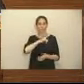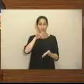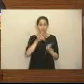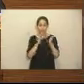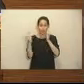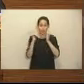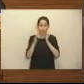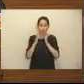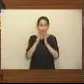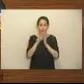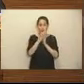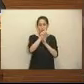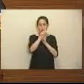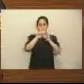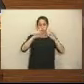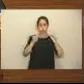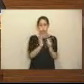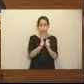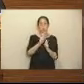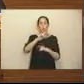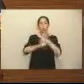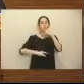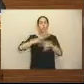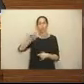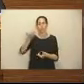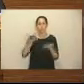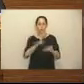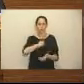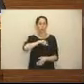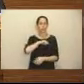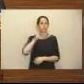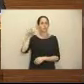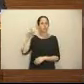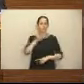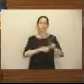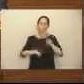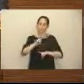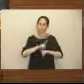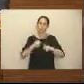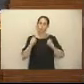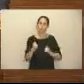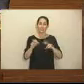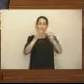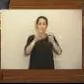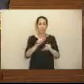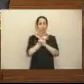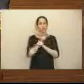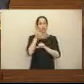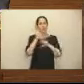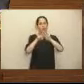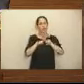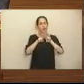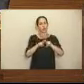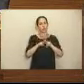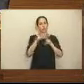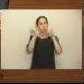tiempo que en el conjunto del país. Y ese es uno de nuestros grandes problemas. Y dentro del desempleo, yo creo que lo hay que analizar de